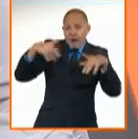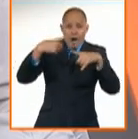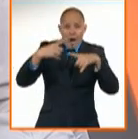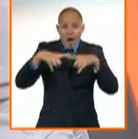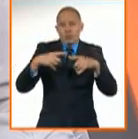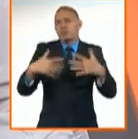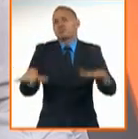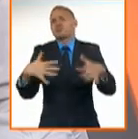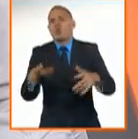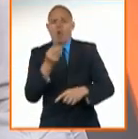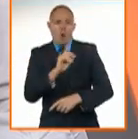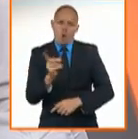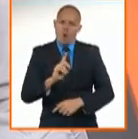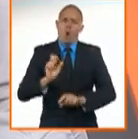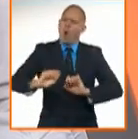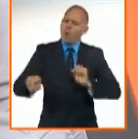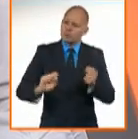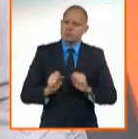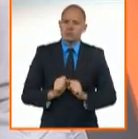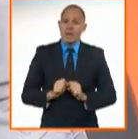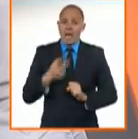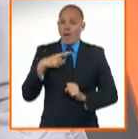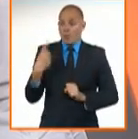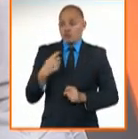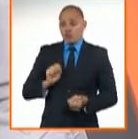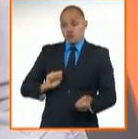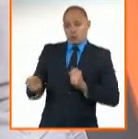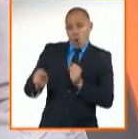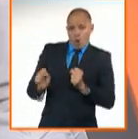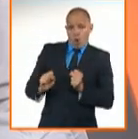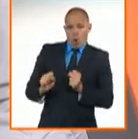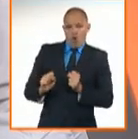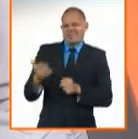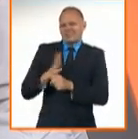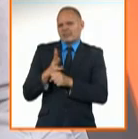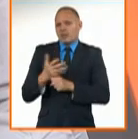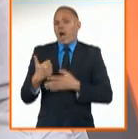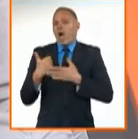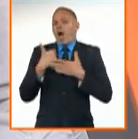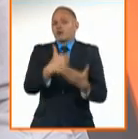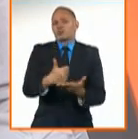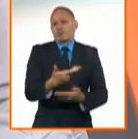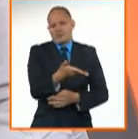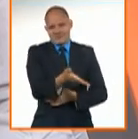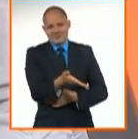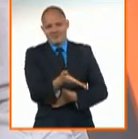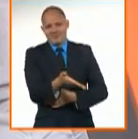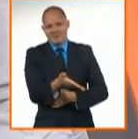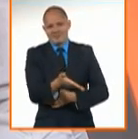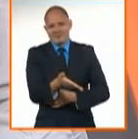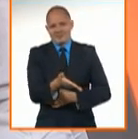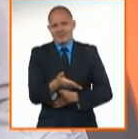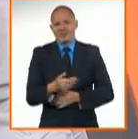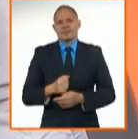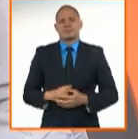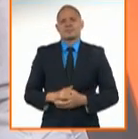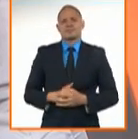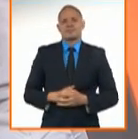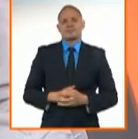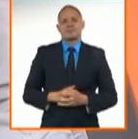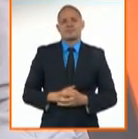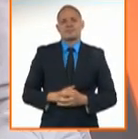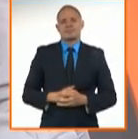ahorrando un otros sólo pueden tener otro mesas electricidad o sí que nos falta para poder demandar